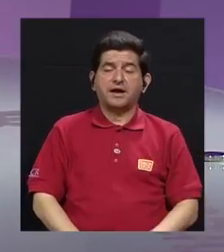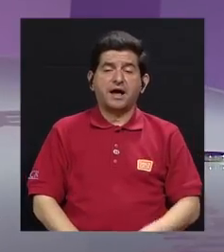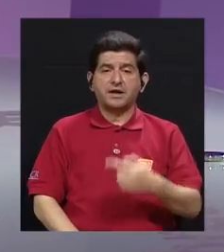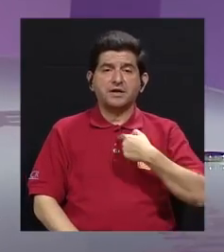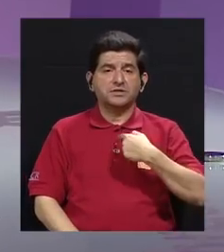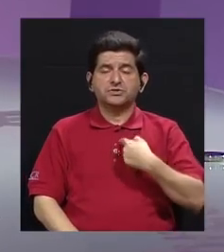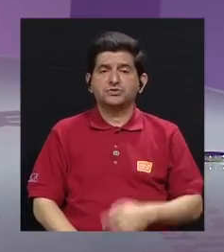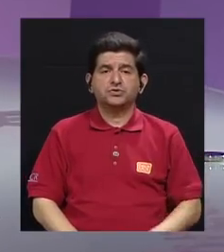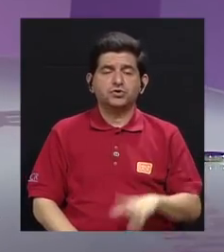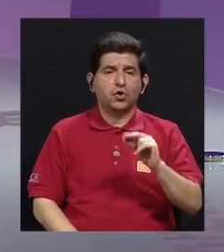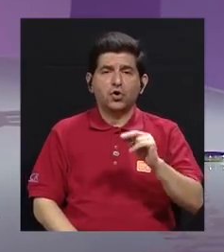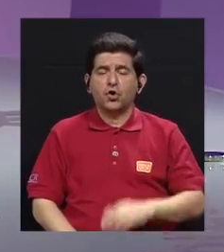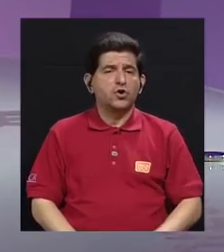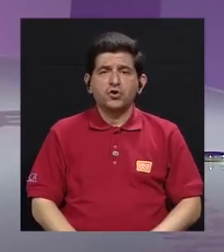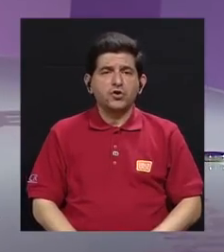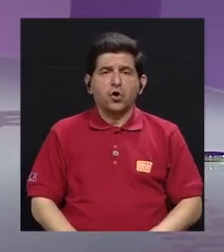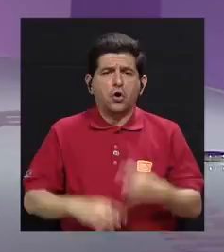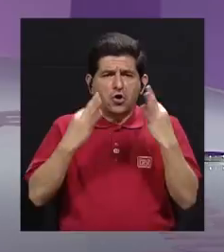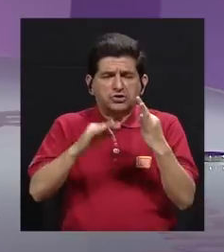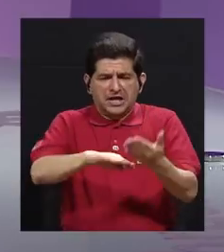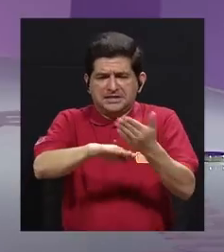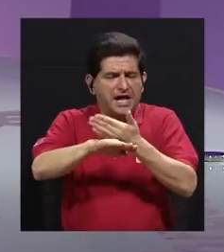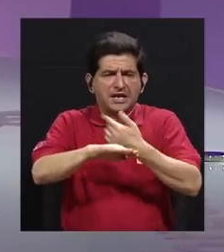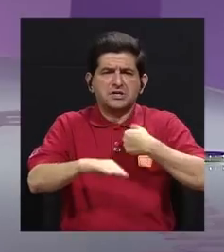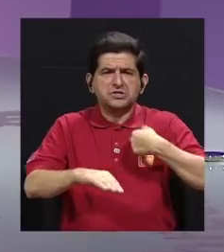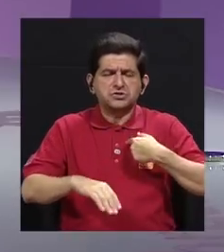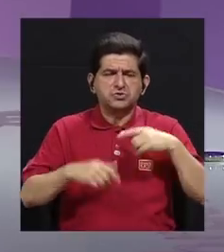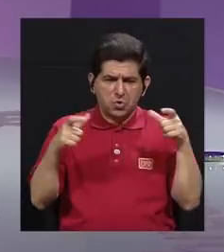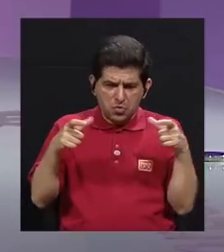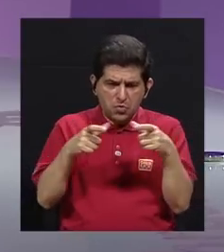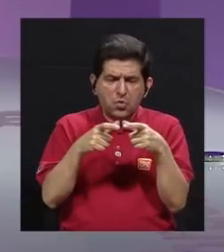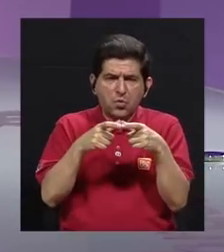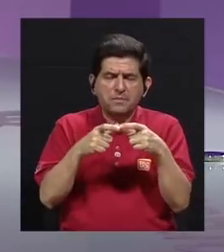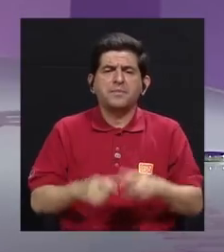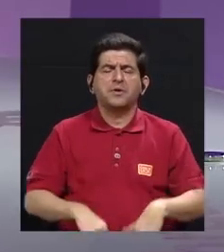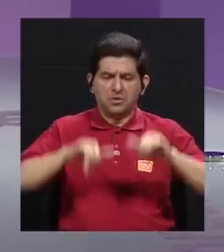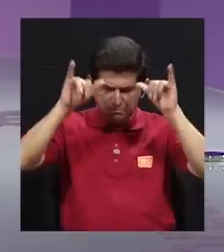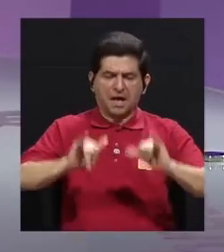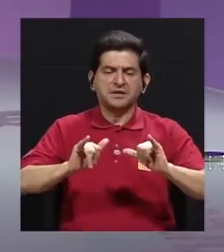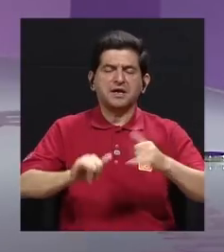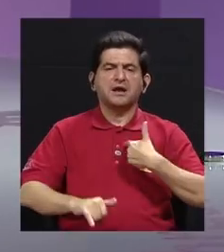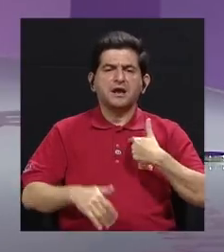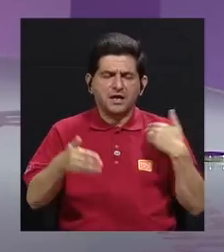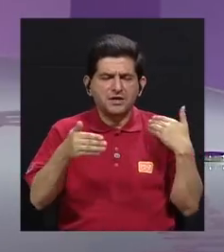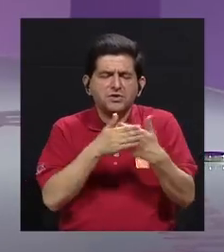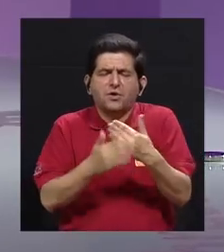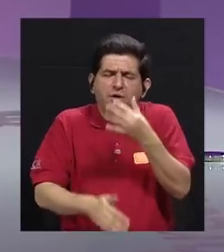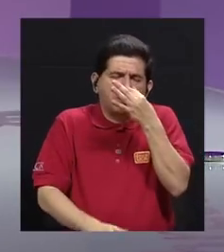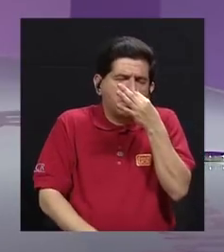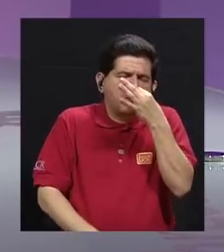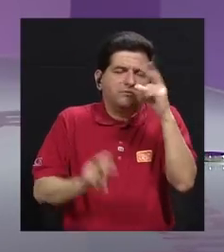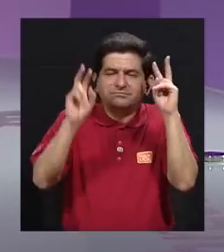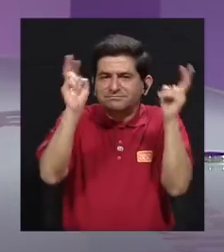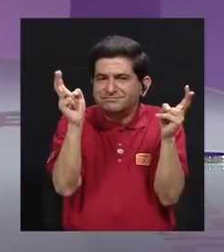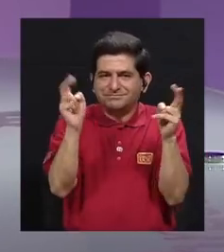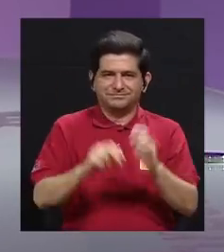me he declarado abajista en vez de arribista, y por eso es que me acerco